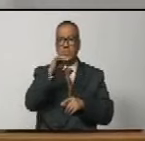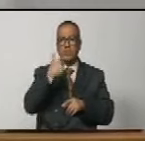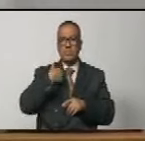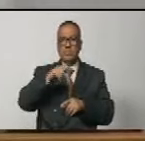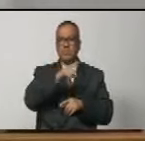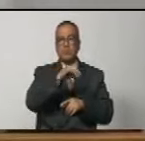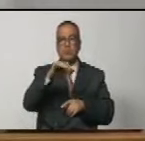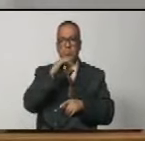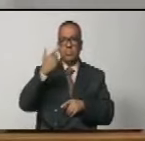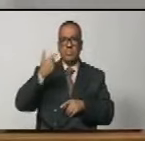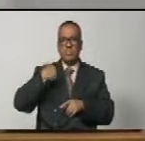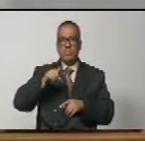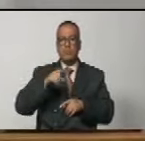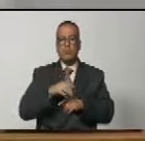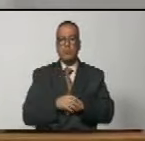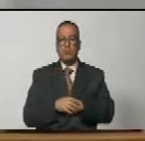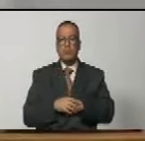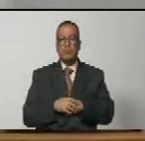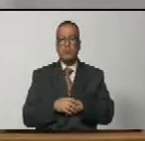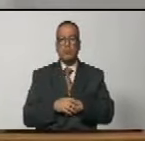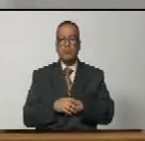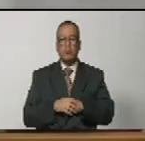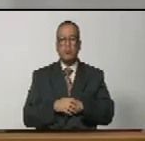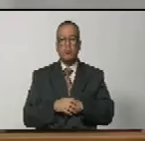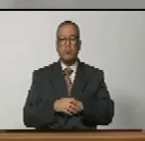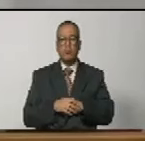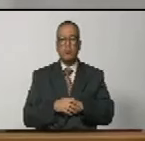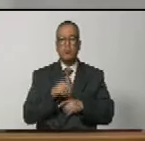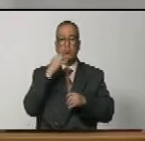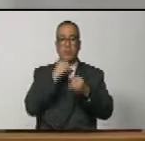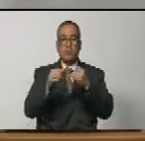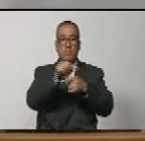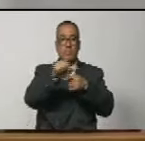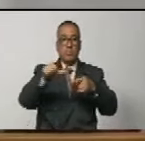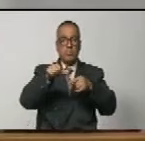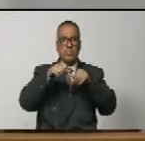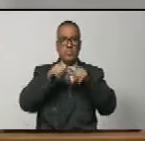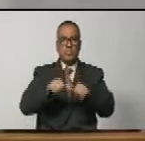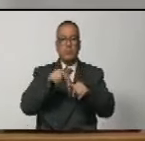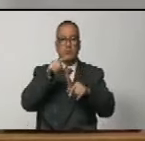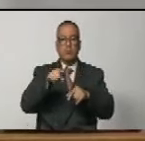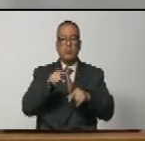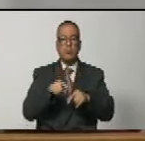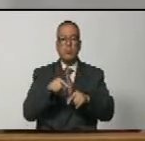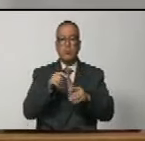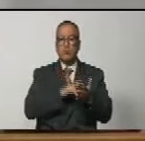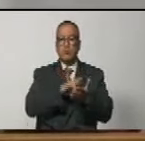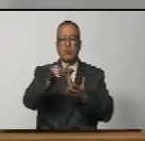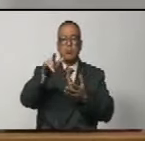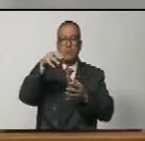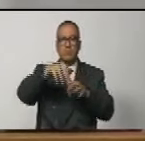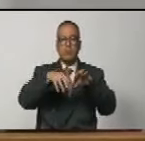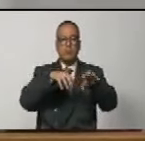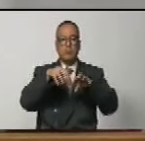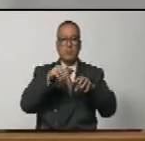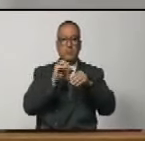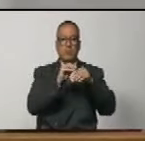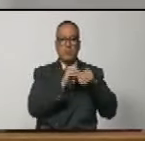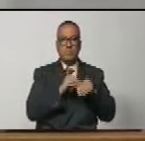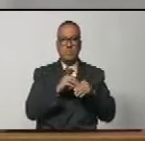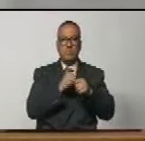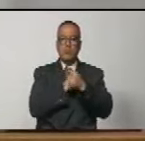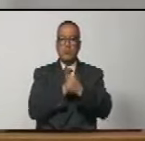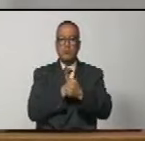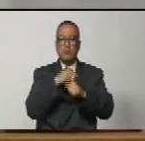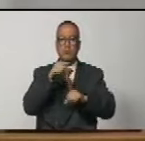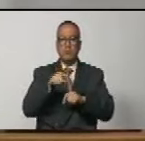diputadas y diputados, es que este fin de semana se quedan aquí, no viajan a sus correspondientes llamadas regiones